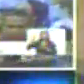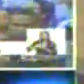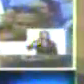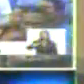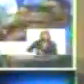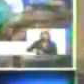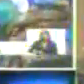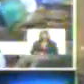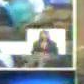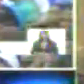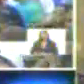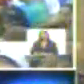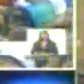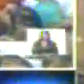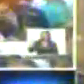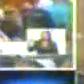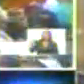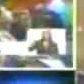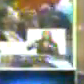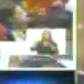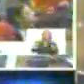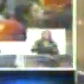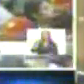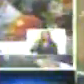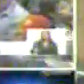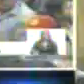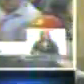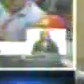Generado por el Estado, sea el bachaqueo.